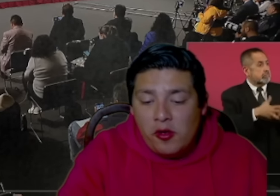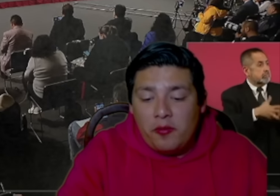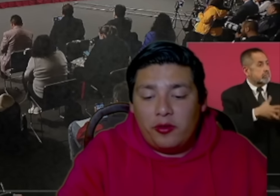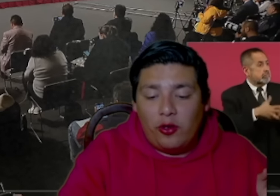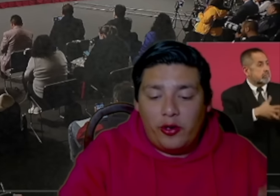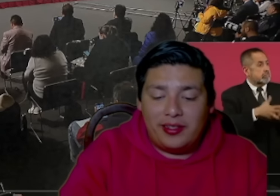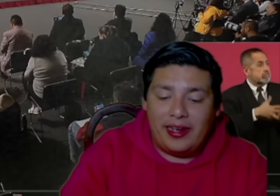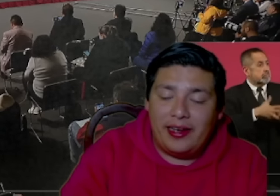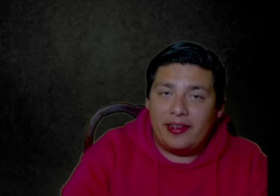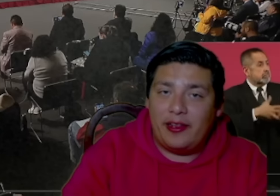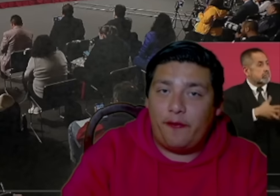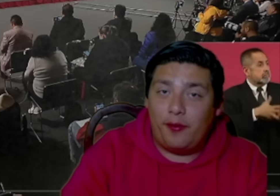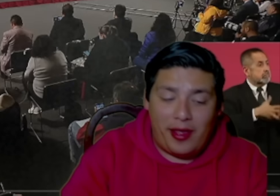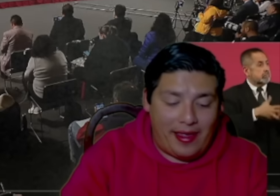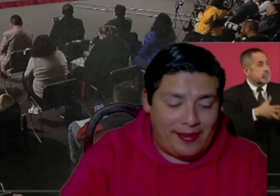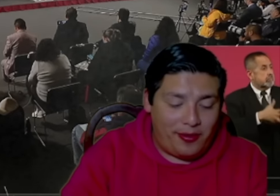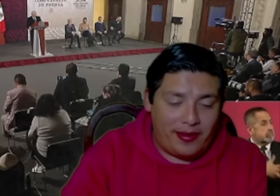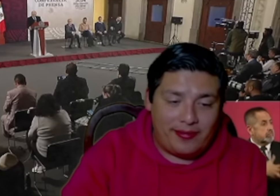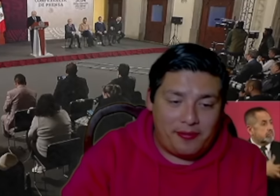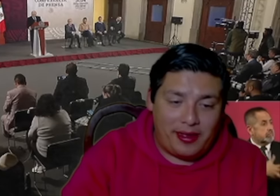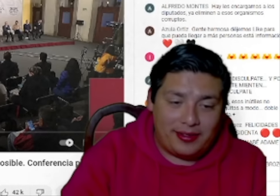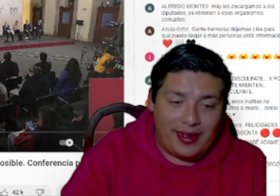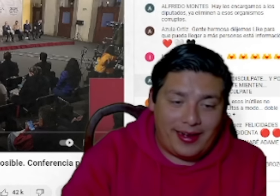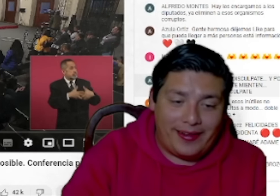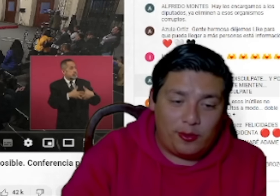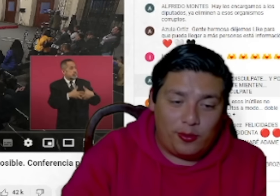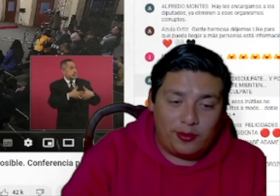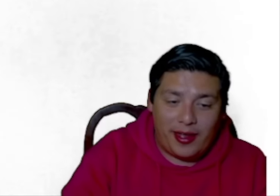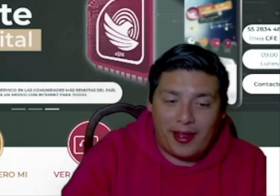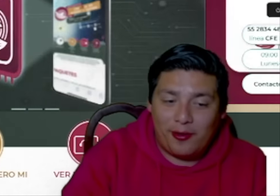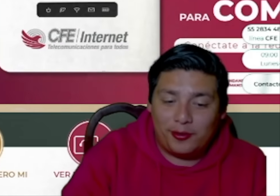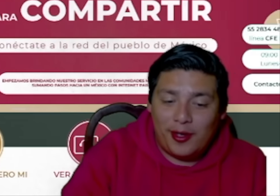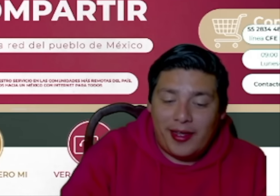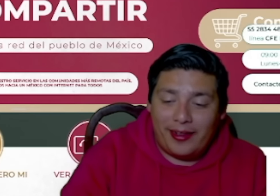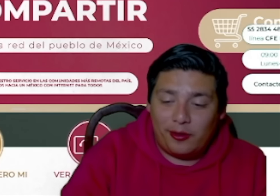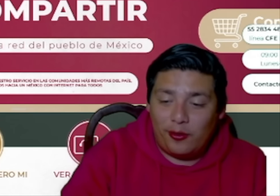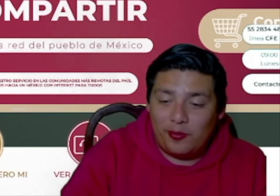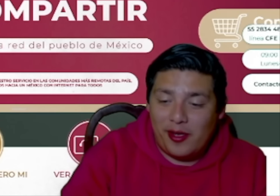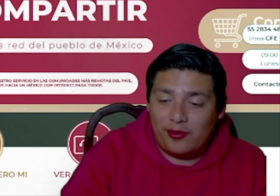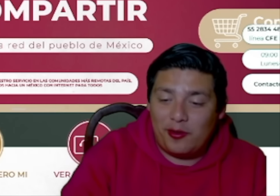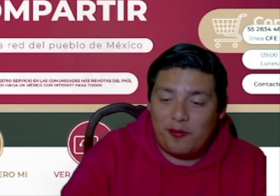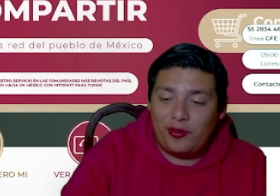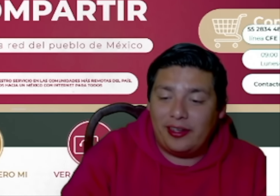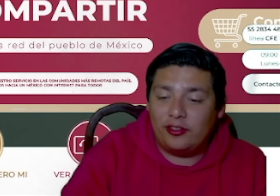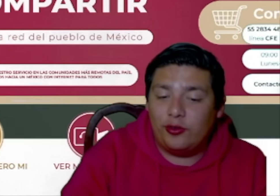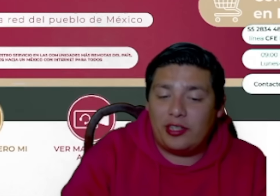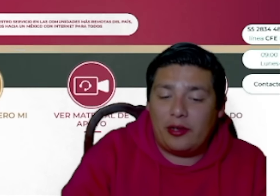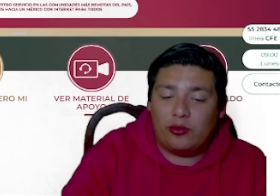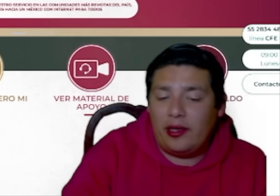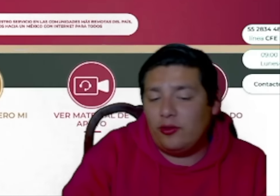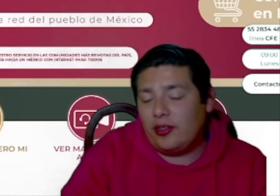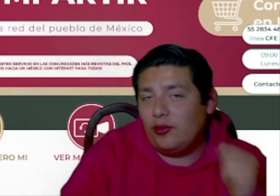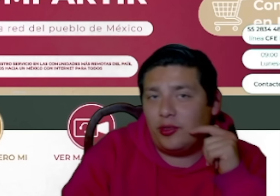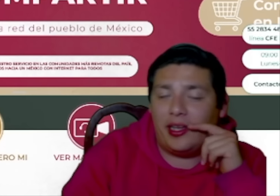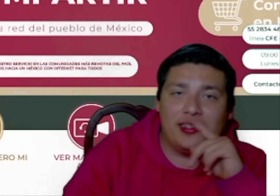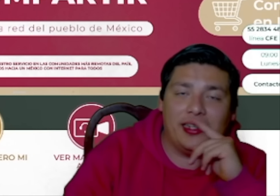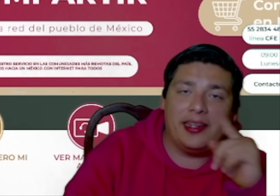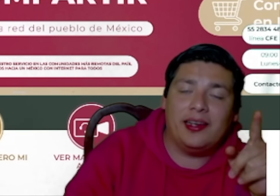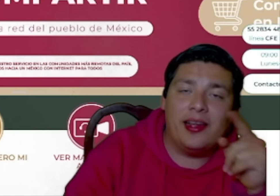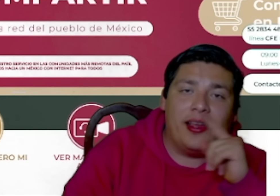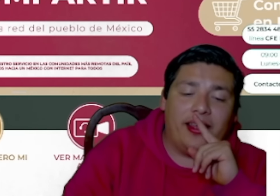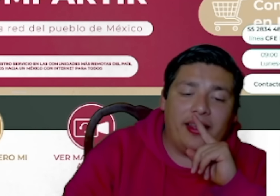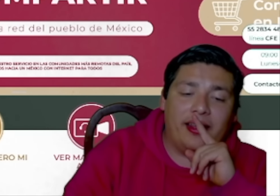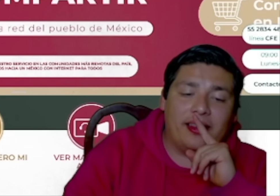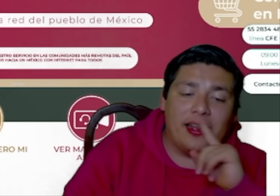que esto pues no lo estén difundiendo en TV Azteca, en todos ellos, en todos los medios de comunicación chayoteros que nos